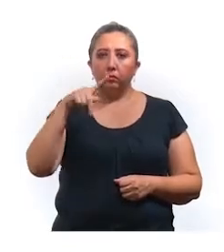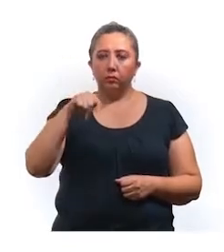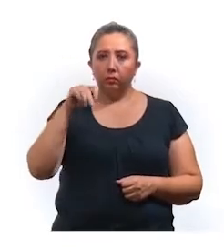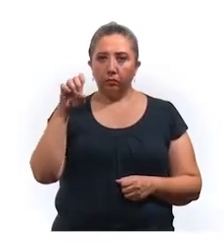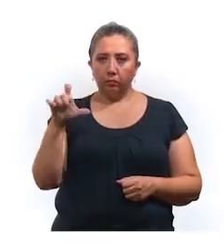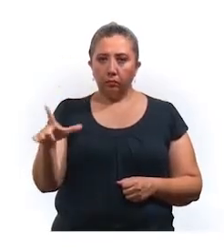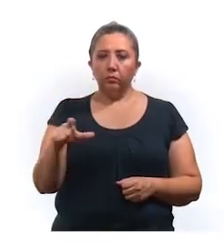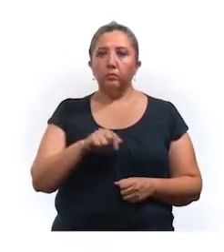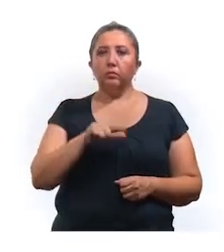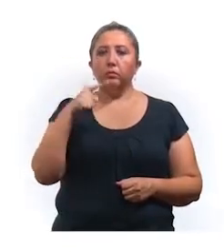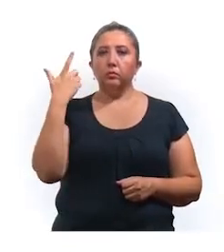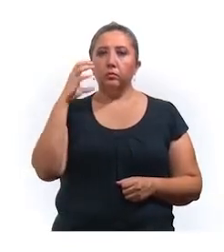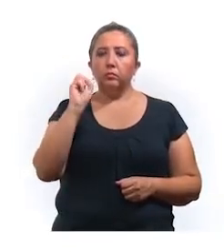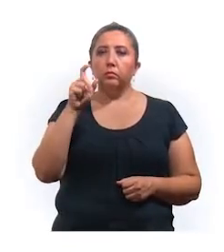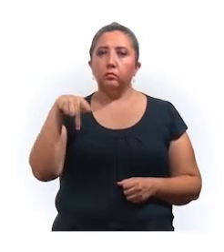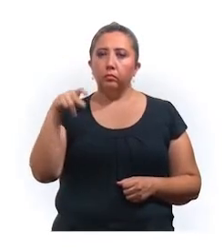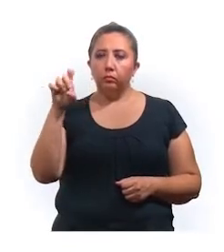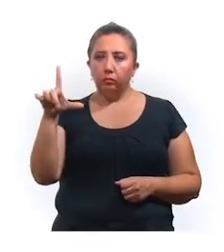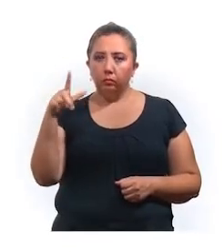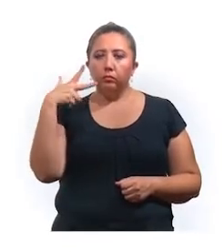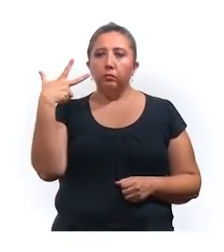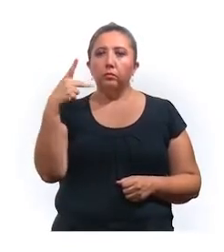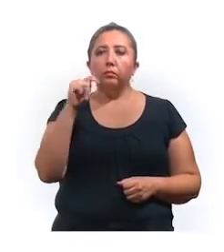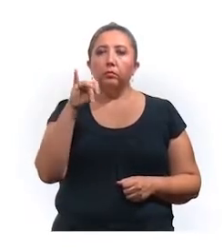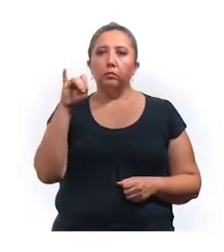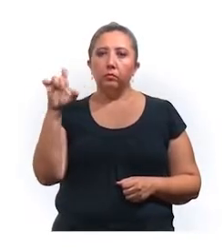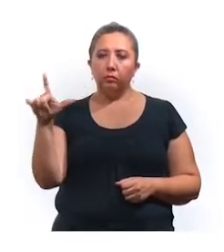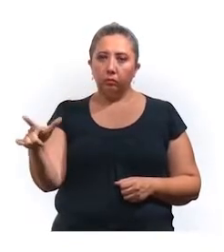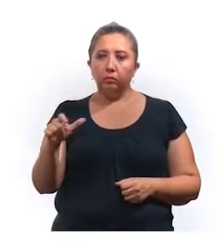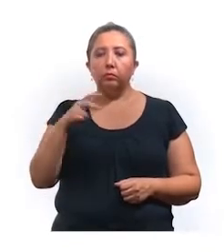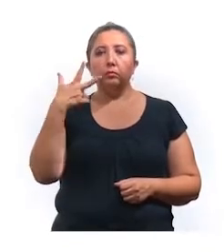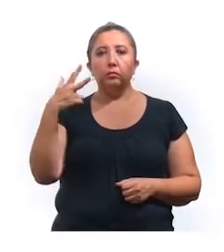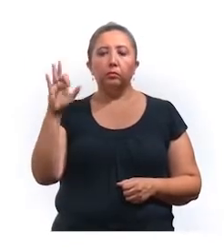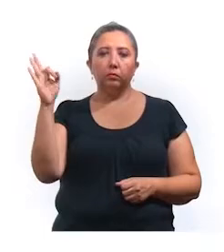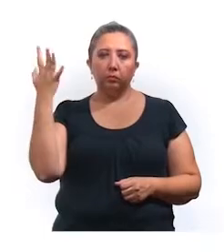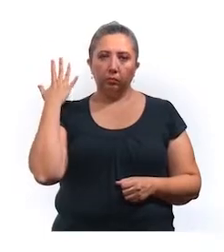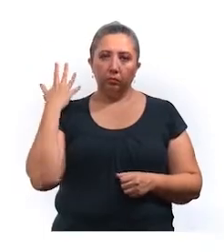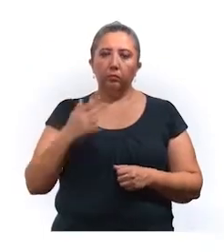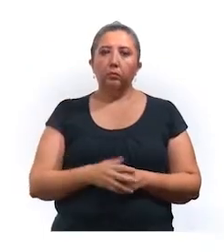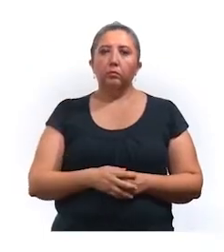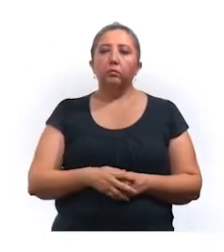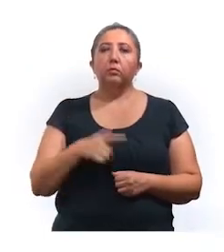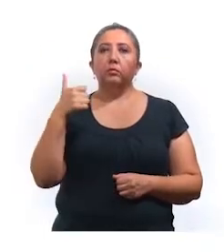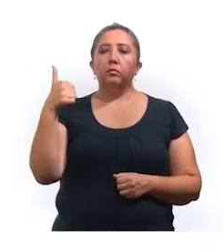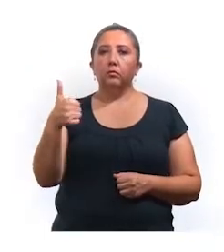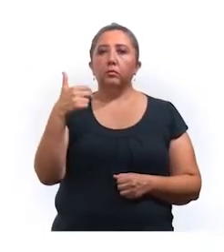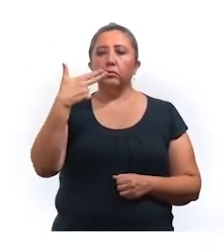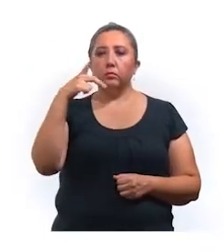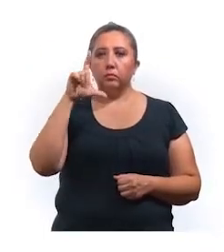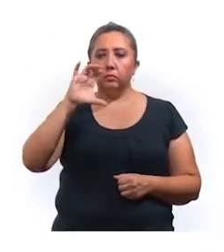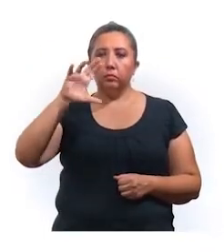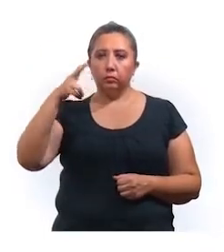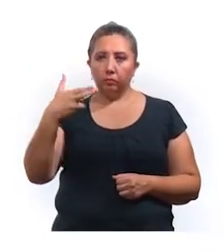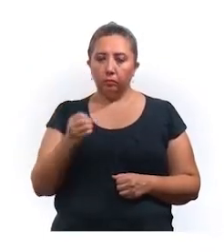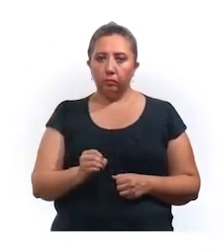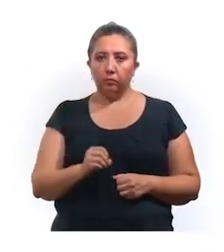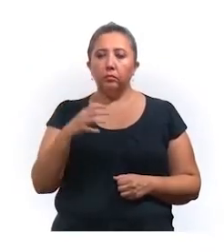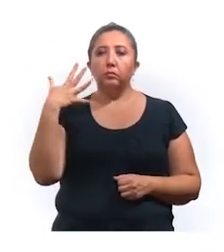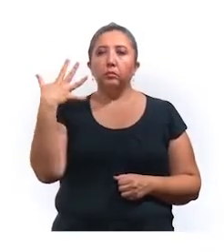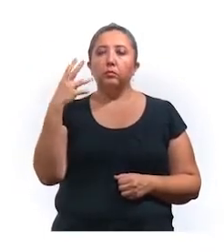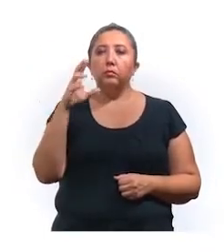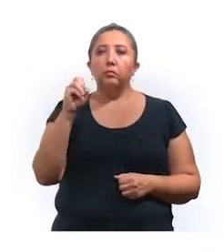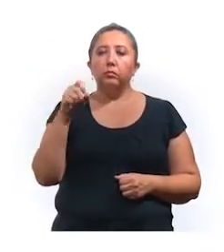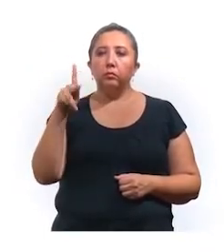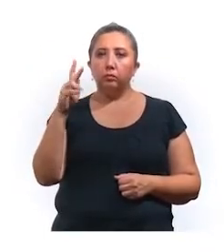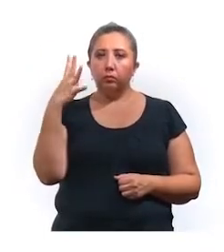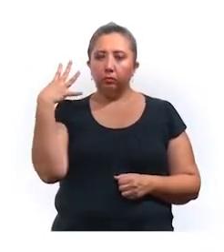Motul, 12 en Concal, 8 en Ticul y 8 foráneos, 6 en Jalachó, 5 en